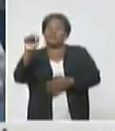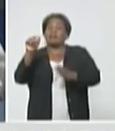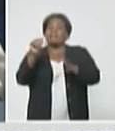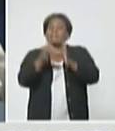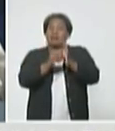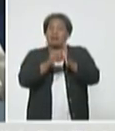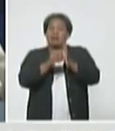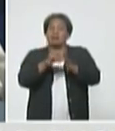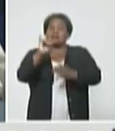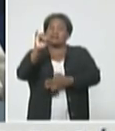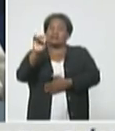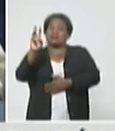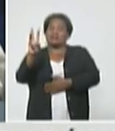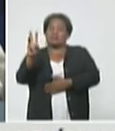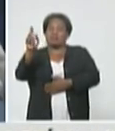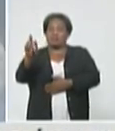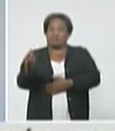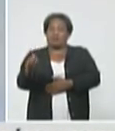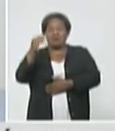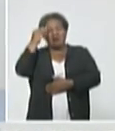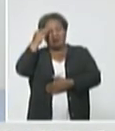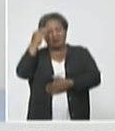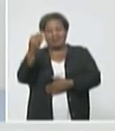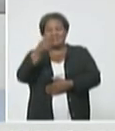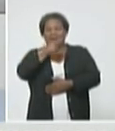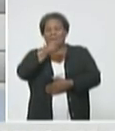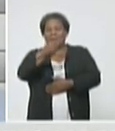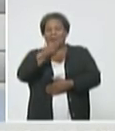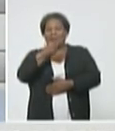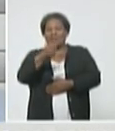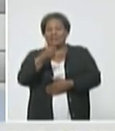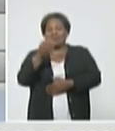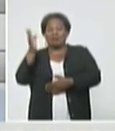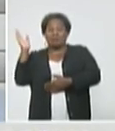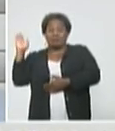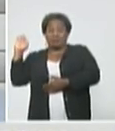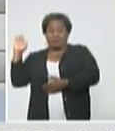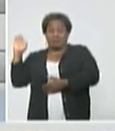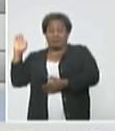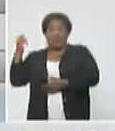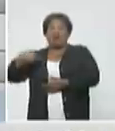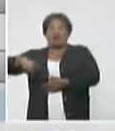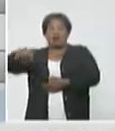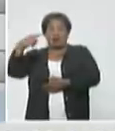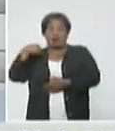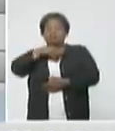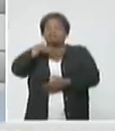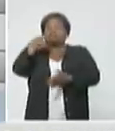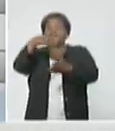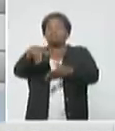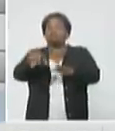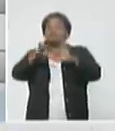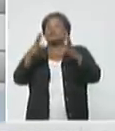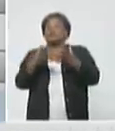297.063 casos. Ya, gracias Lilia. Y ayer fallecieron en el mundo